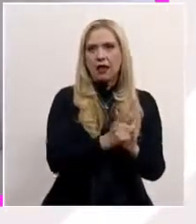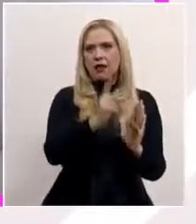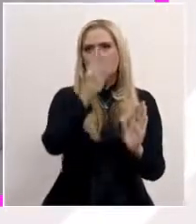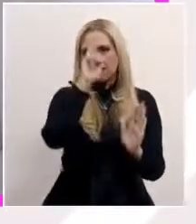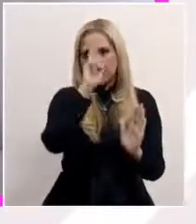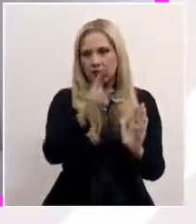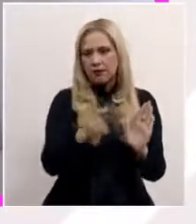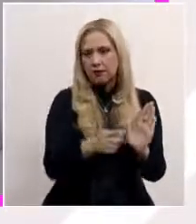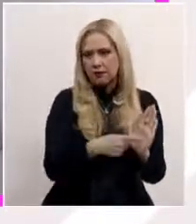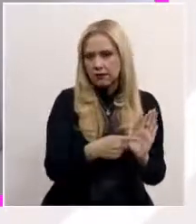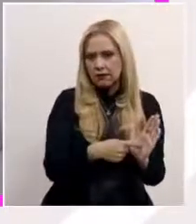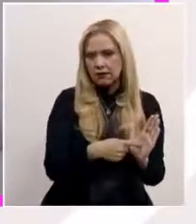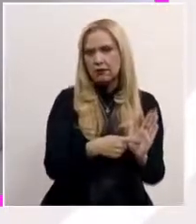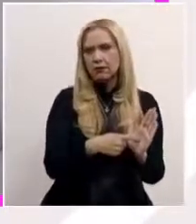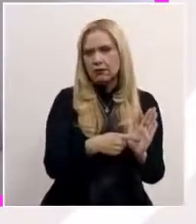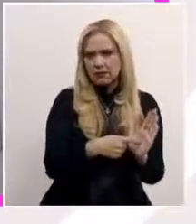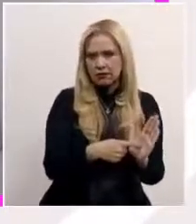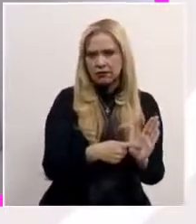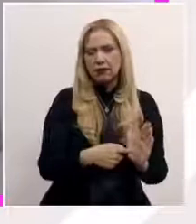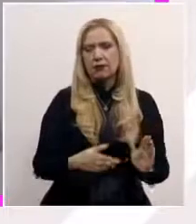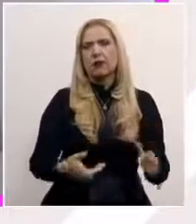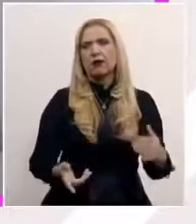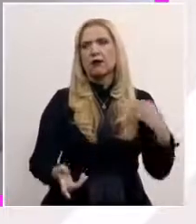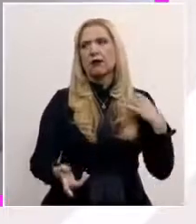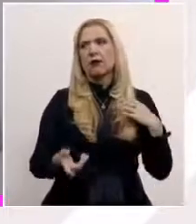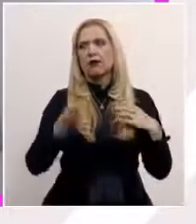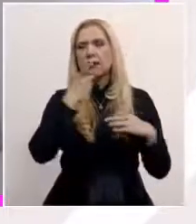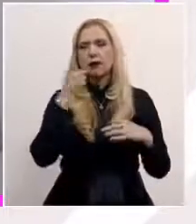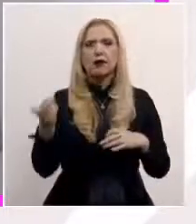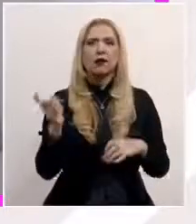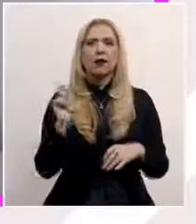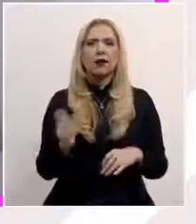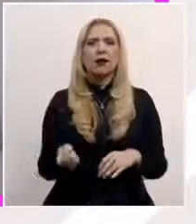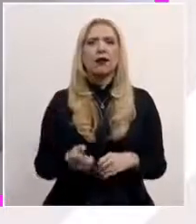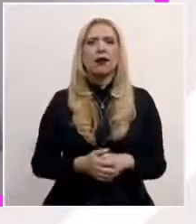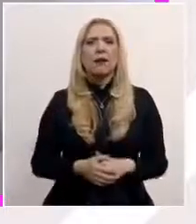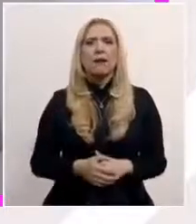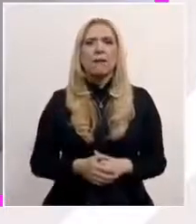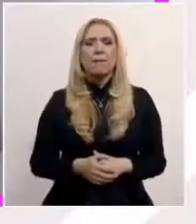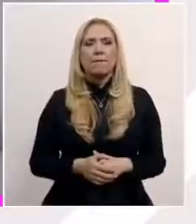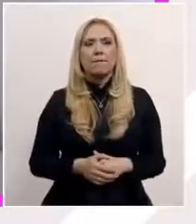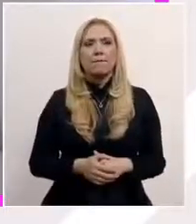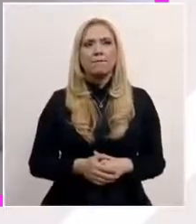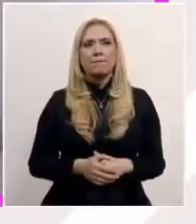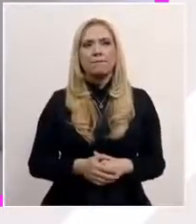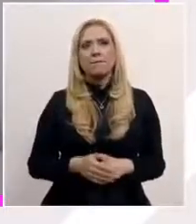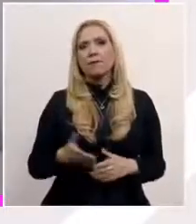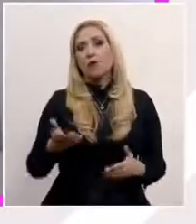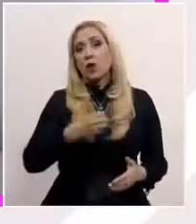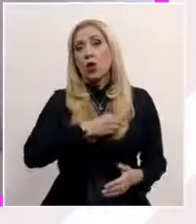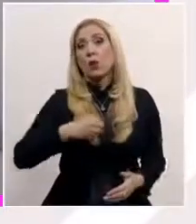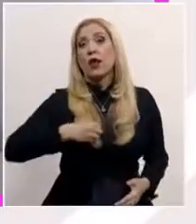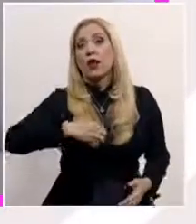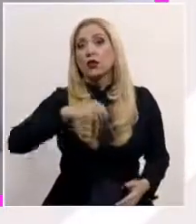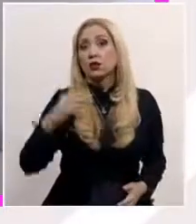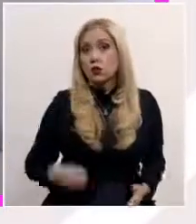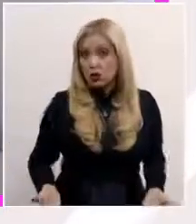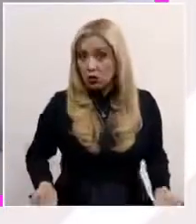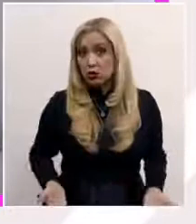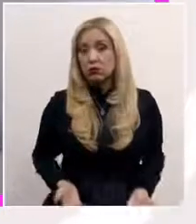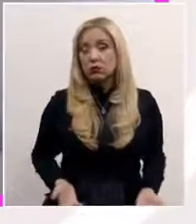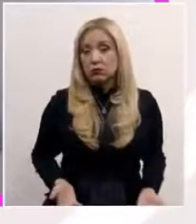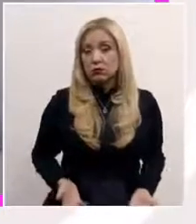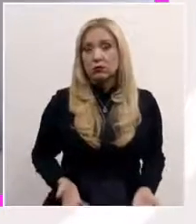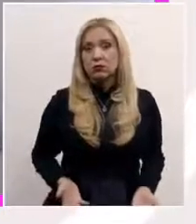a derecho, precisamente, ahorita lo decía Valeria en el corto, ¿no? O sea, no como derecho, sino como obligaciones y justamente